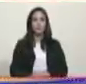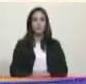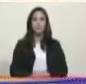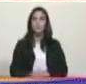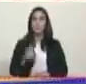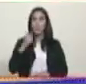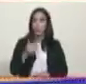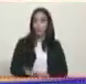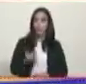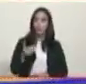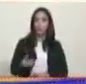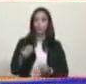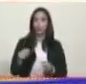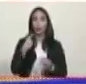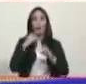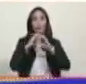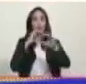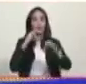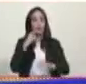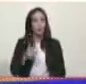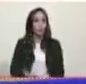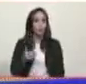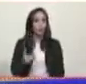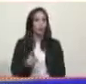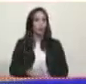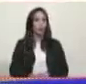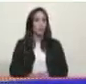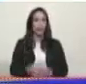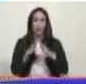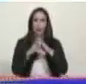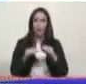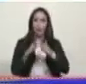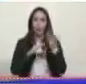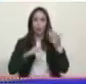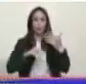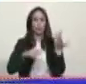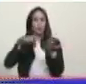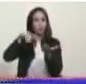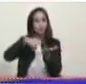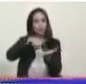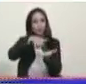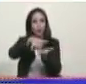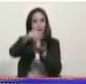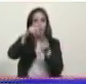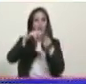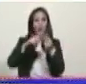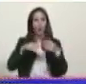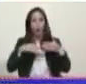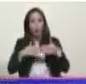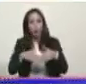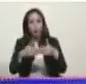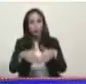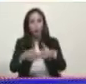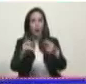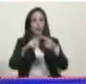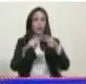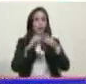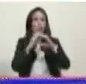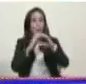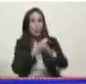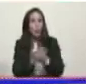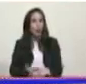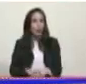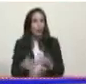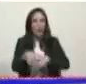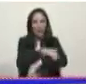Muy importante, y el transporte en general, transporte terrestre, aéreo, el transporte acuático. Y como